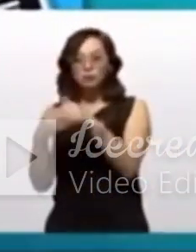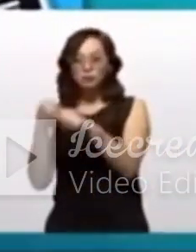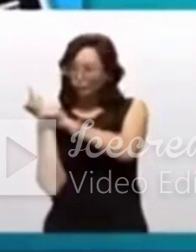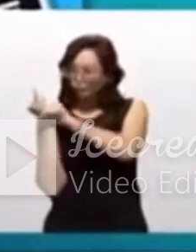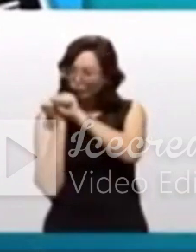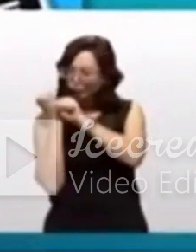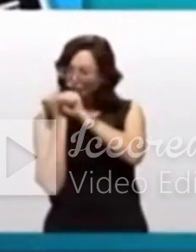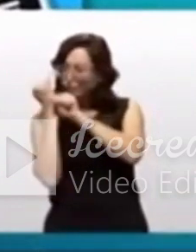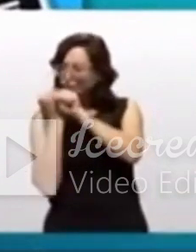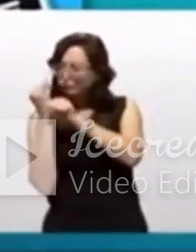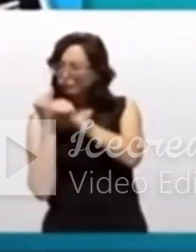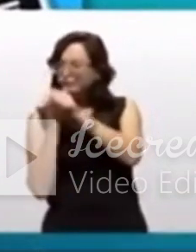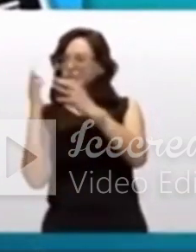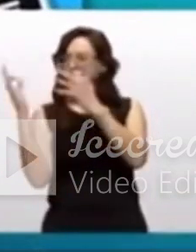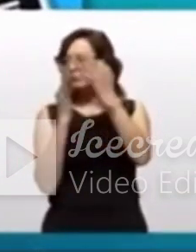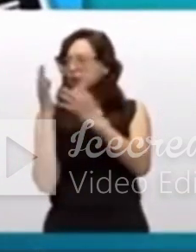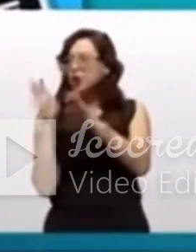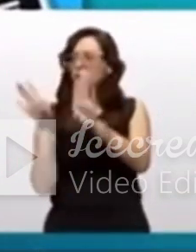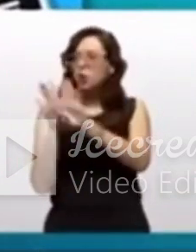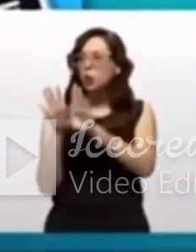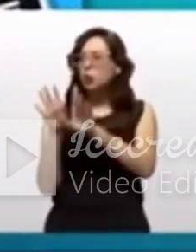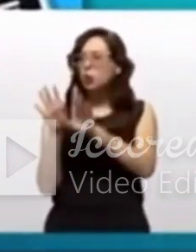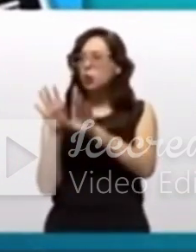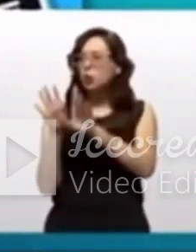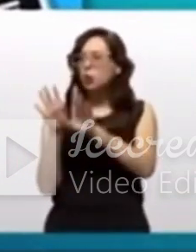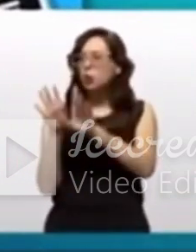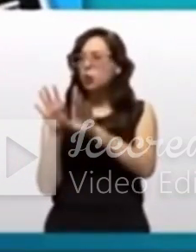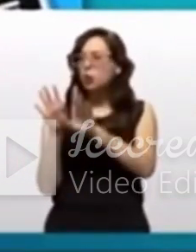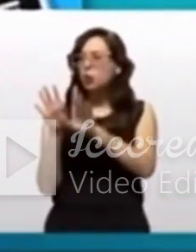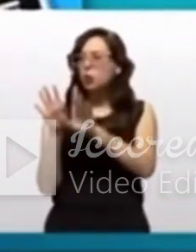noticia, analizando sus implicaciones sociales, económicas,